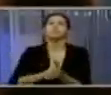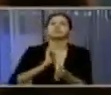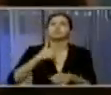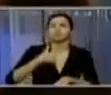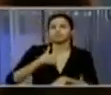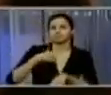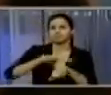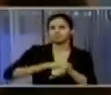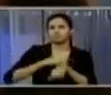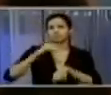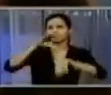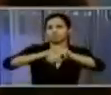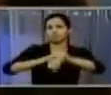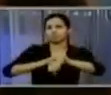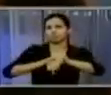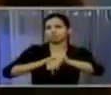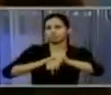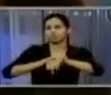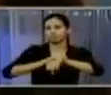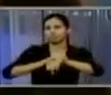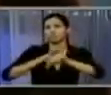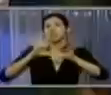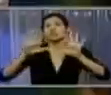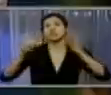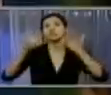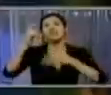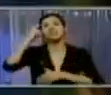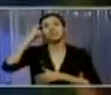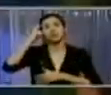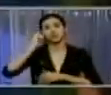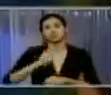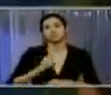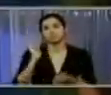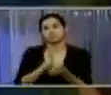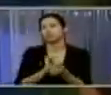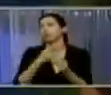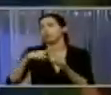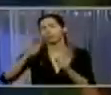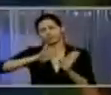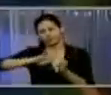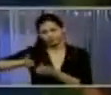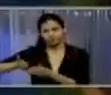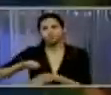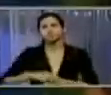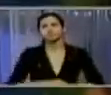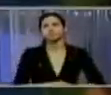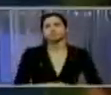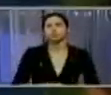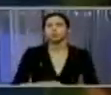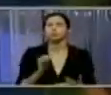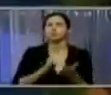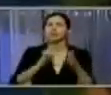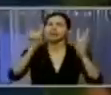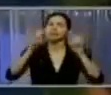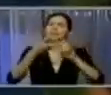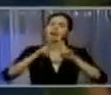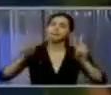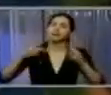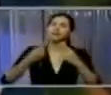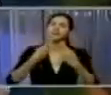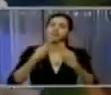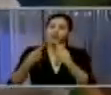Me tuvieron preso como 16 días. Bueno, son otros temas. Pero volviendo al tema de la paz y del diálogo.